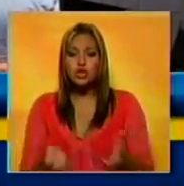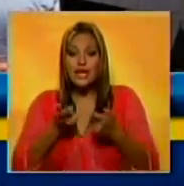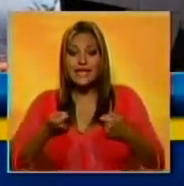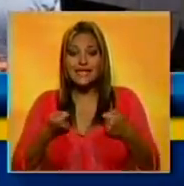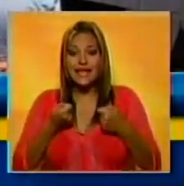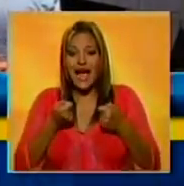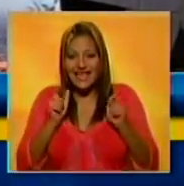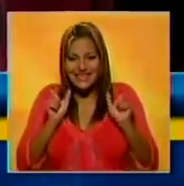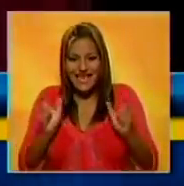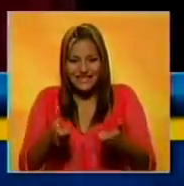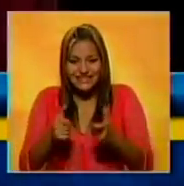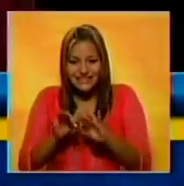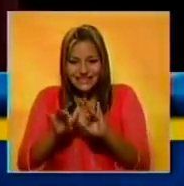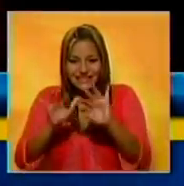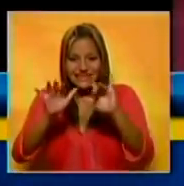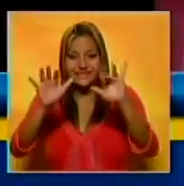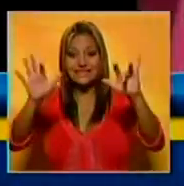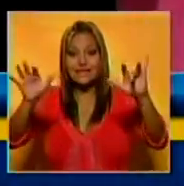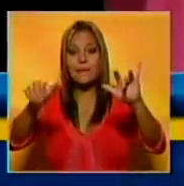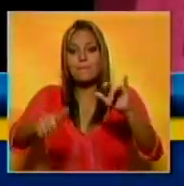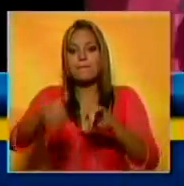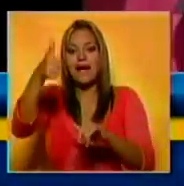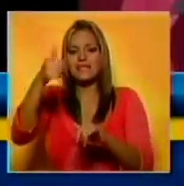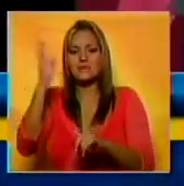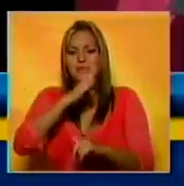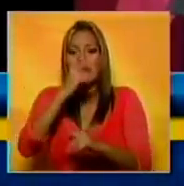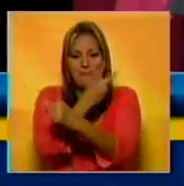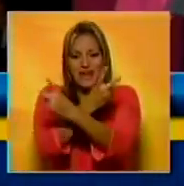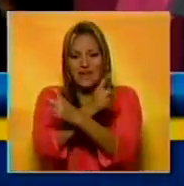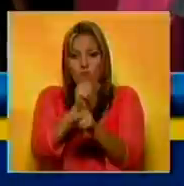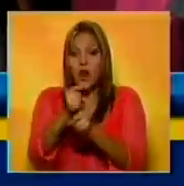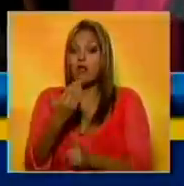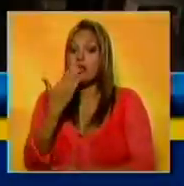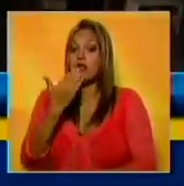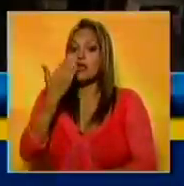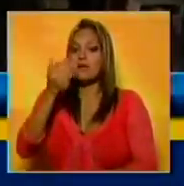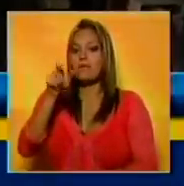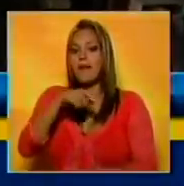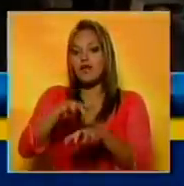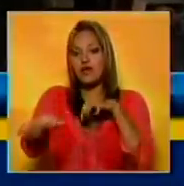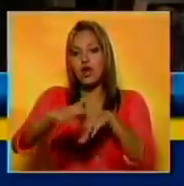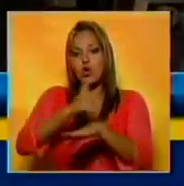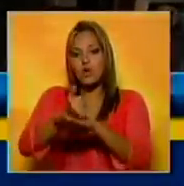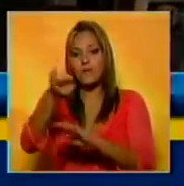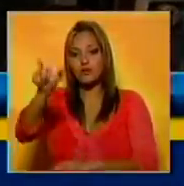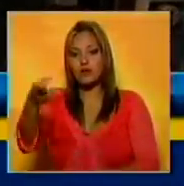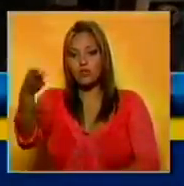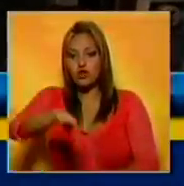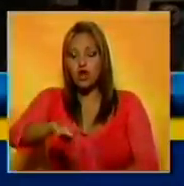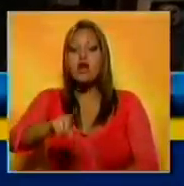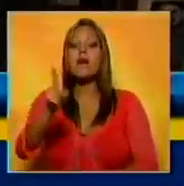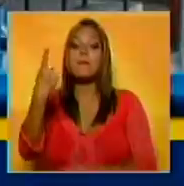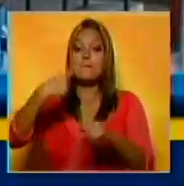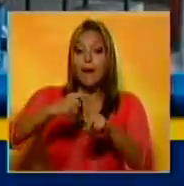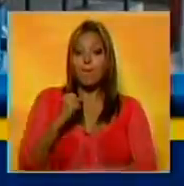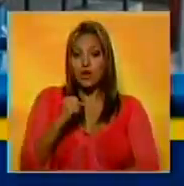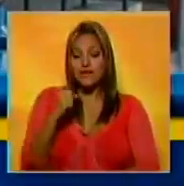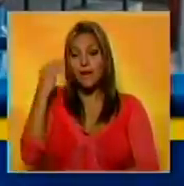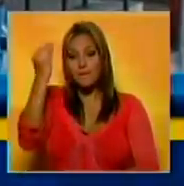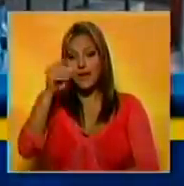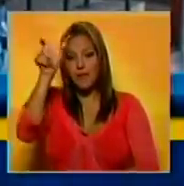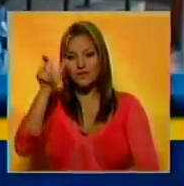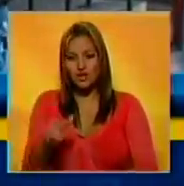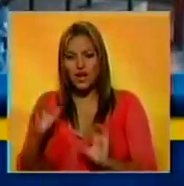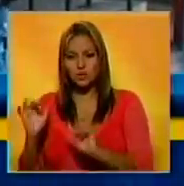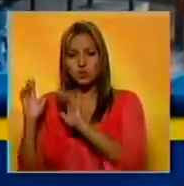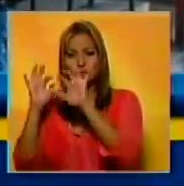tóxico responsable de la mayoría de las muertes según las primeras investigaciones la policía cree que además el número de asistentes superaba el